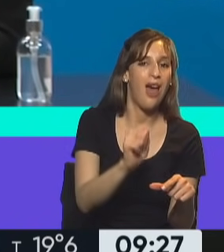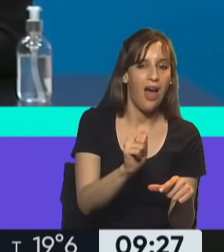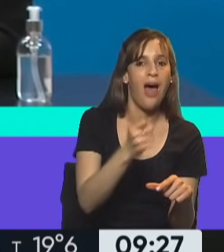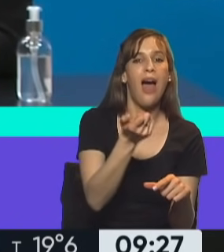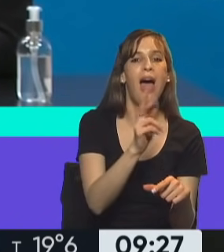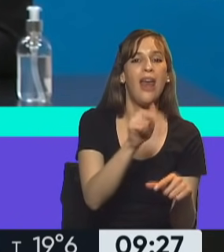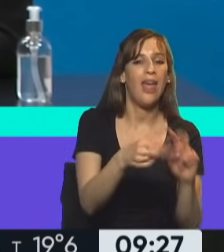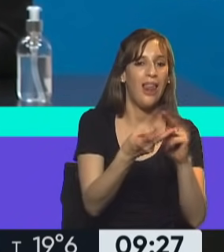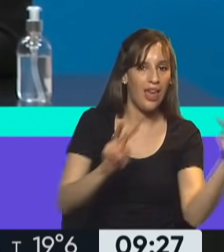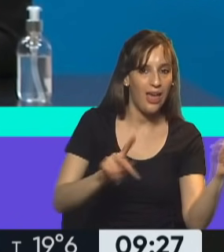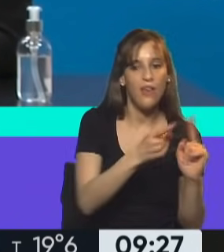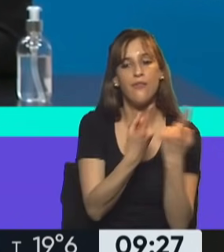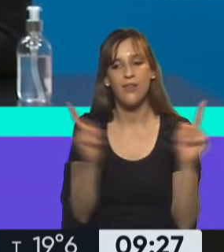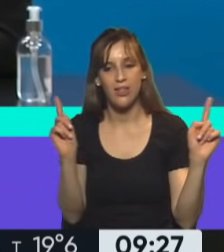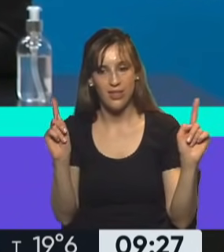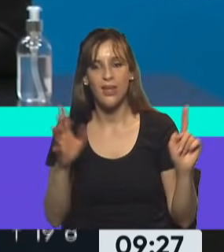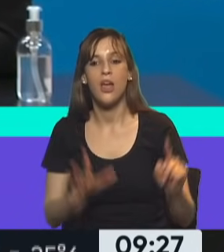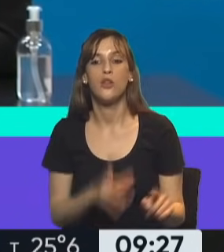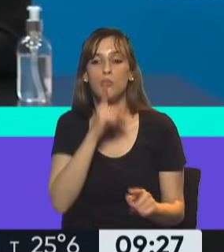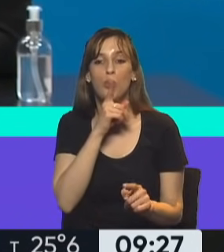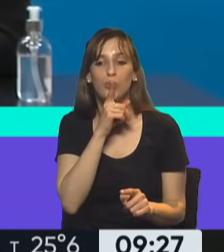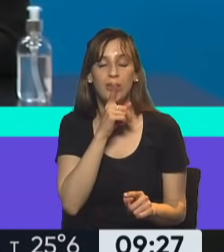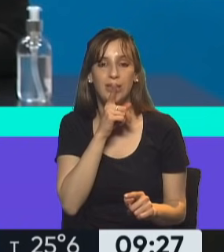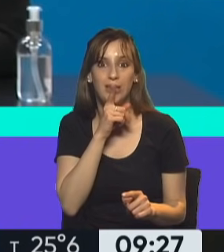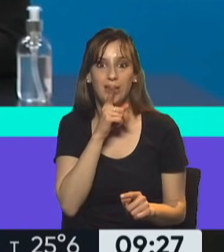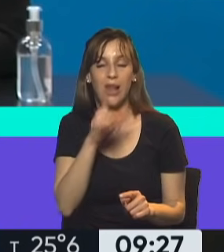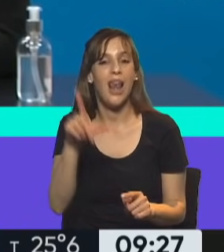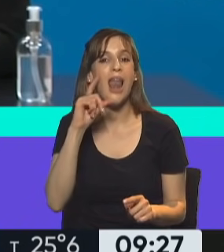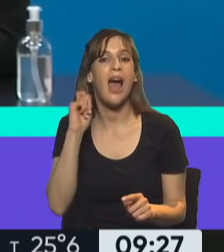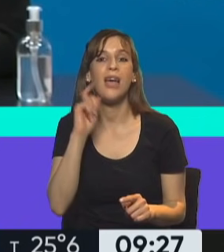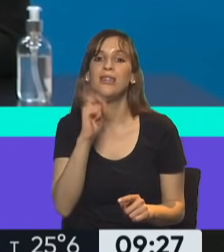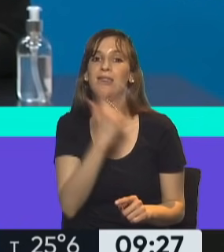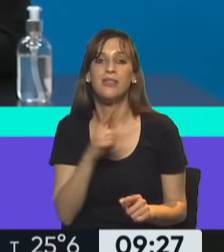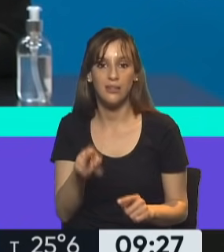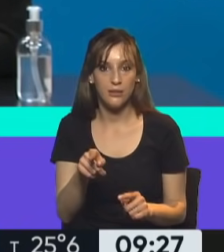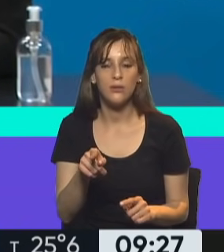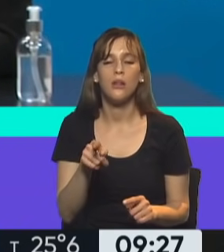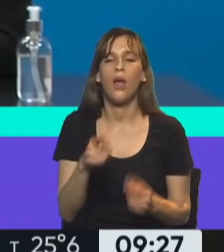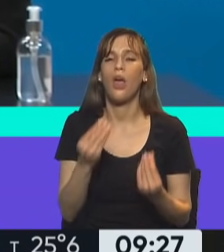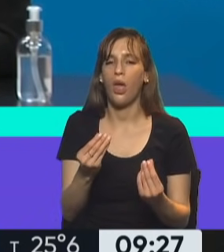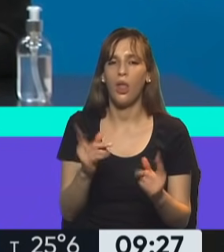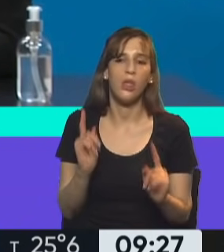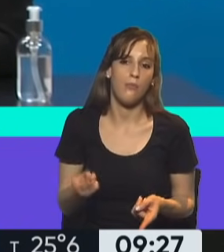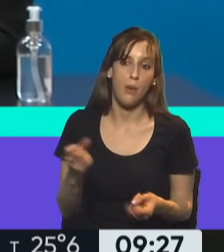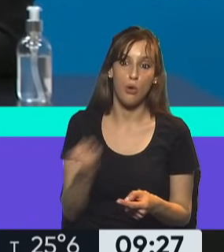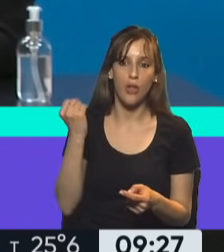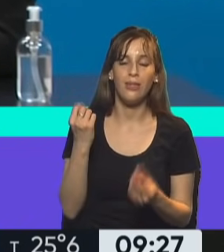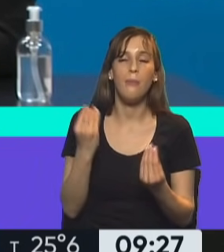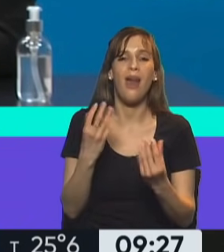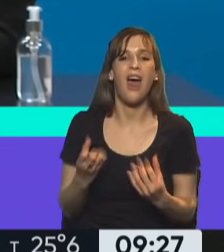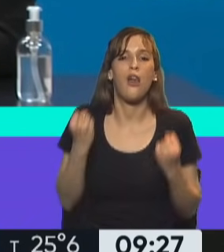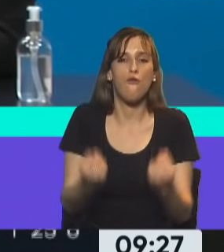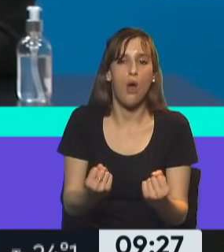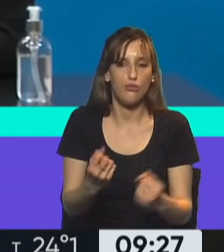por supuesto también con Sputnik Light, que es una herramienta muy importante también para hacer los refuerzos.